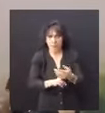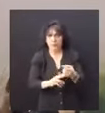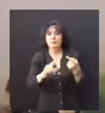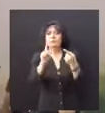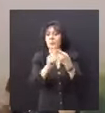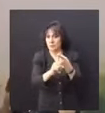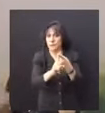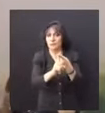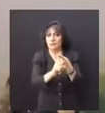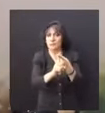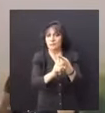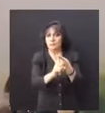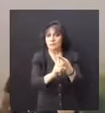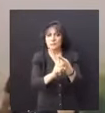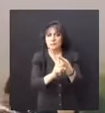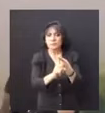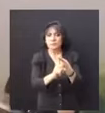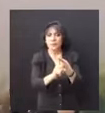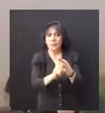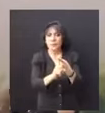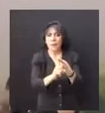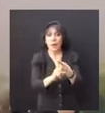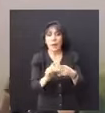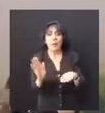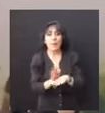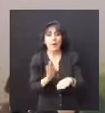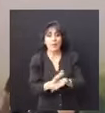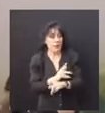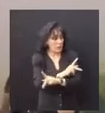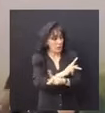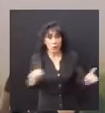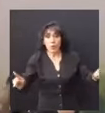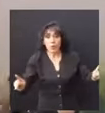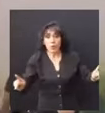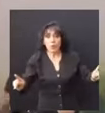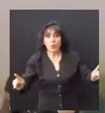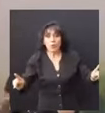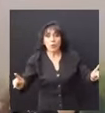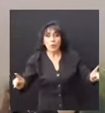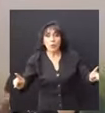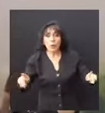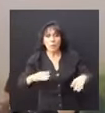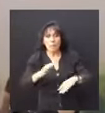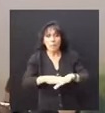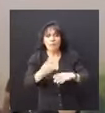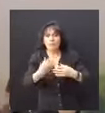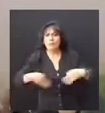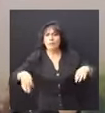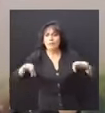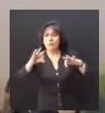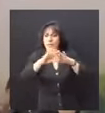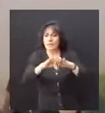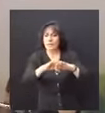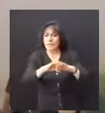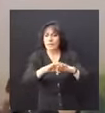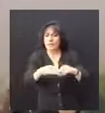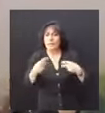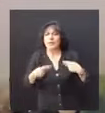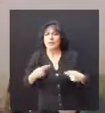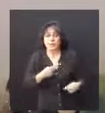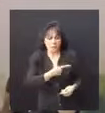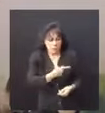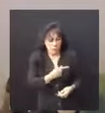primero, por el bien de todos, primero los pobres. Fíjense